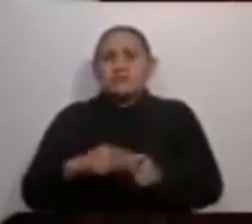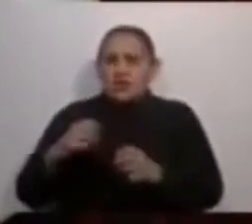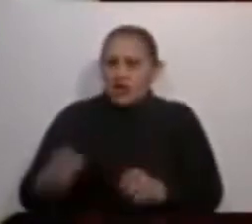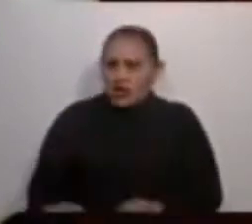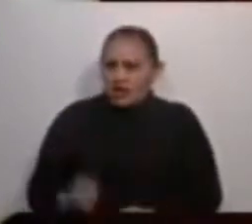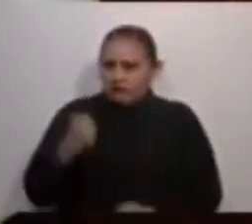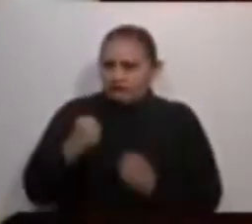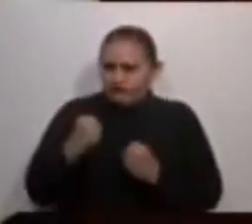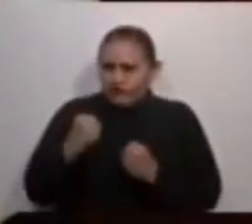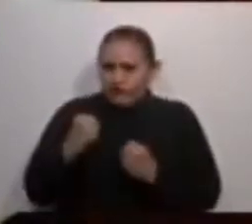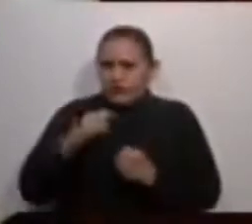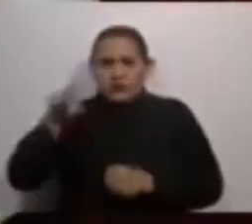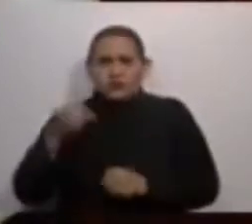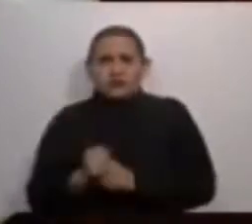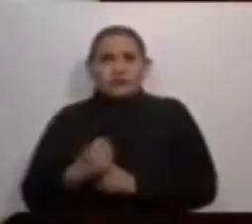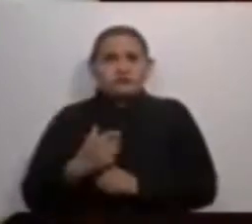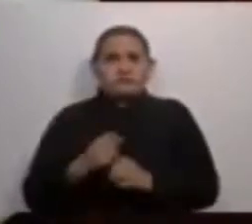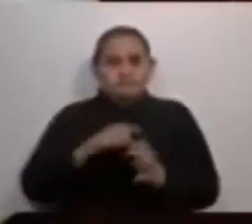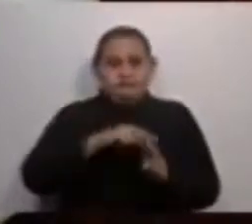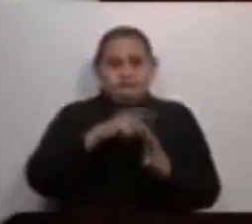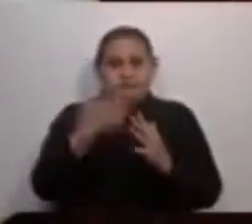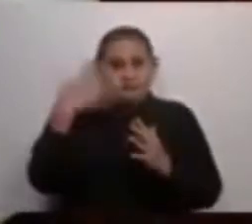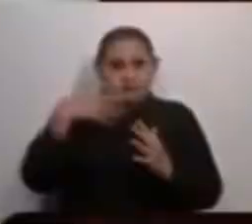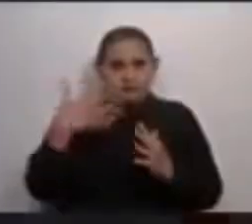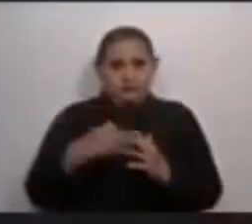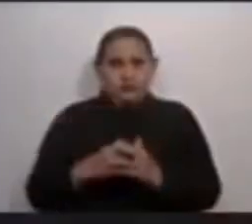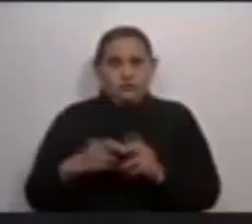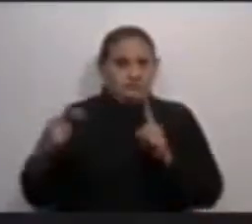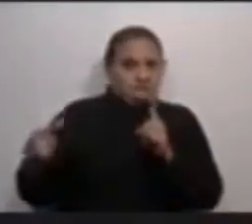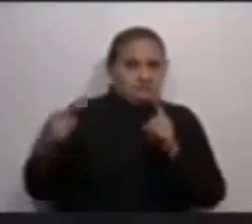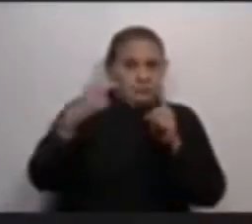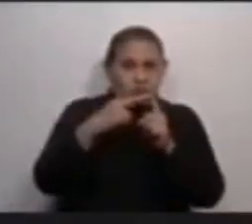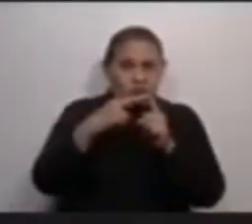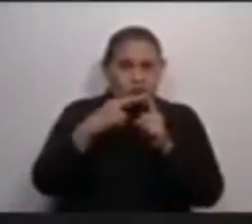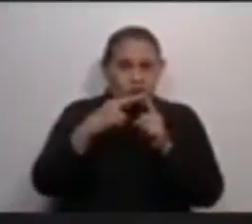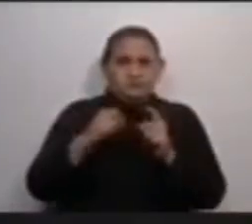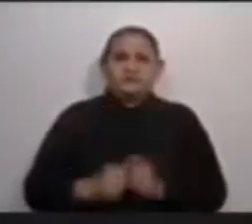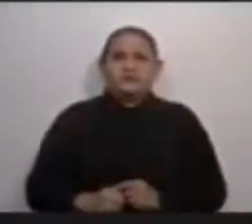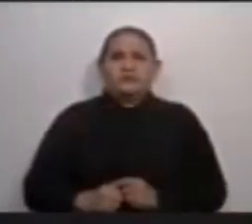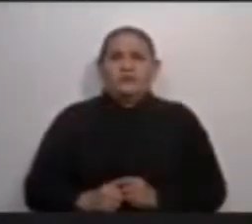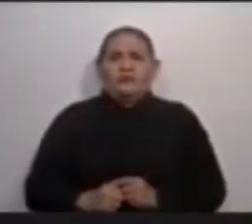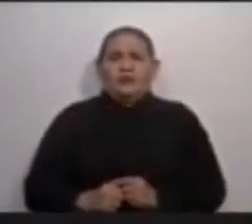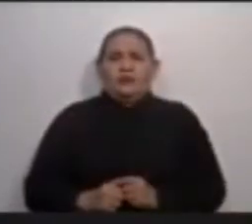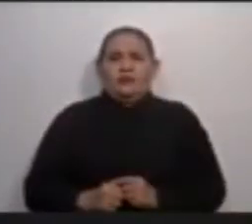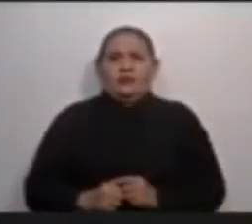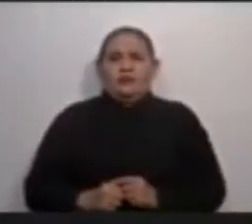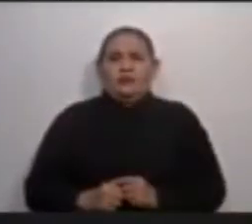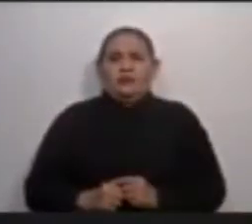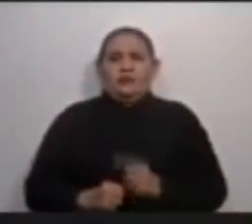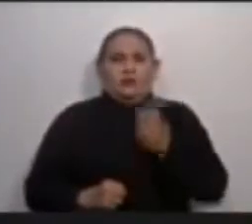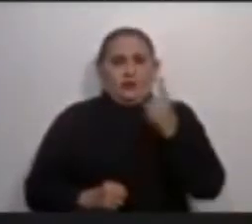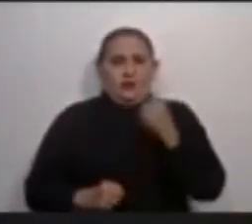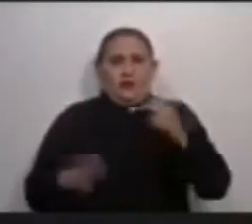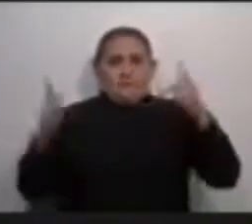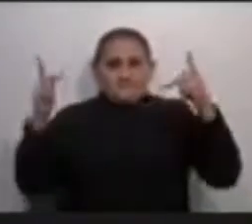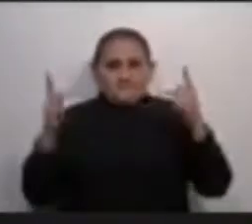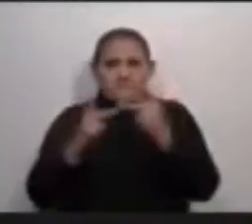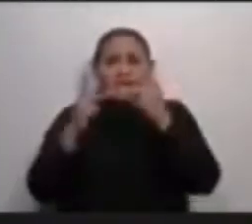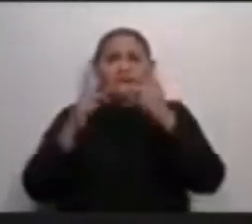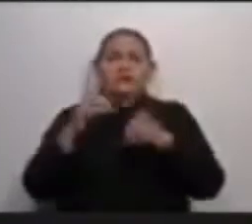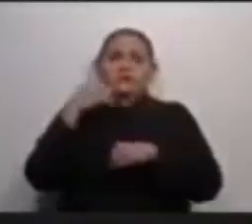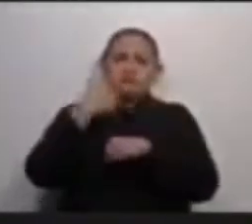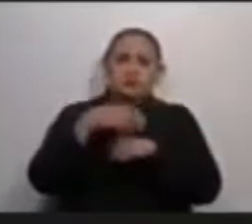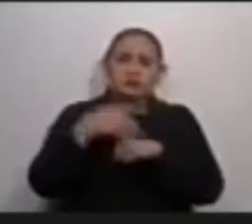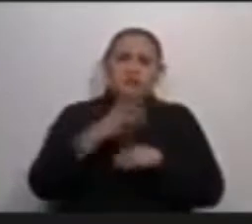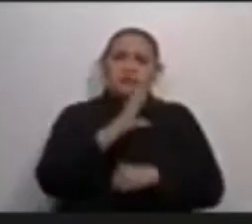Son 10 los retos, como los antiguos mandamientos, como la perfección de los números